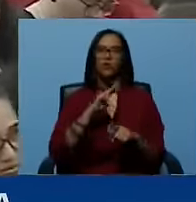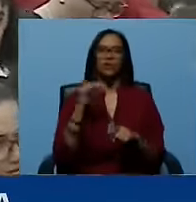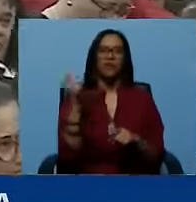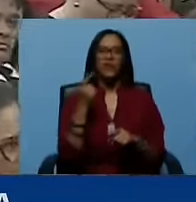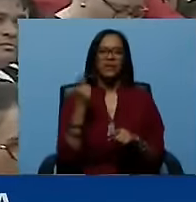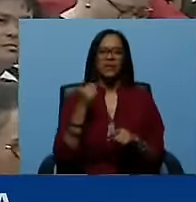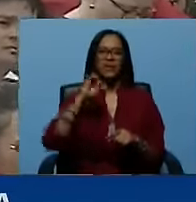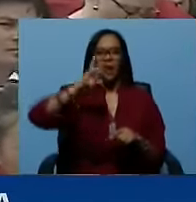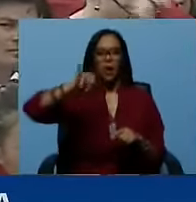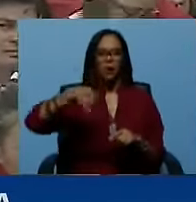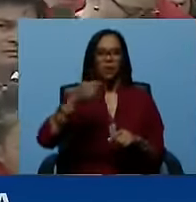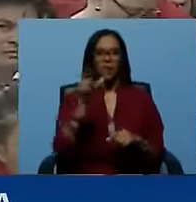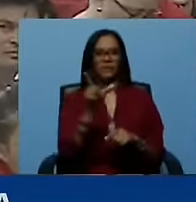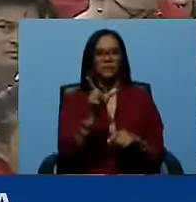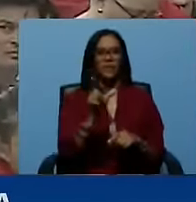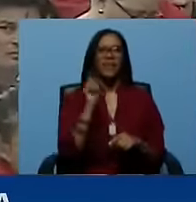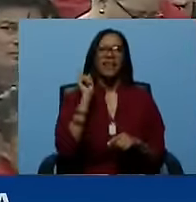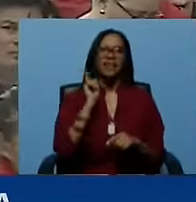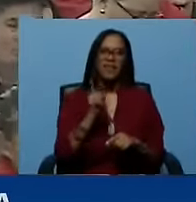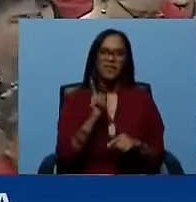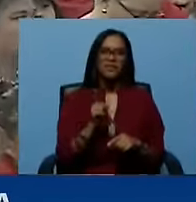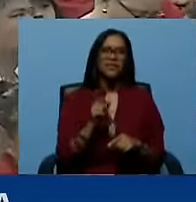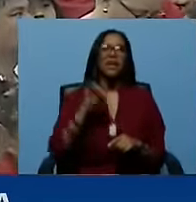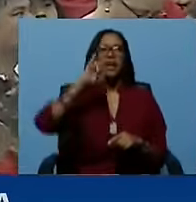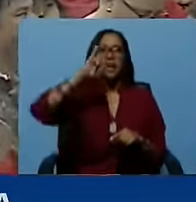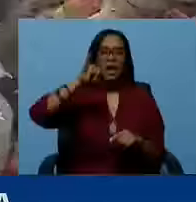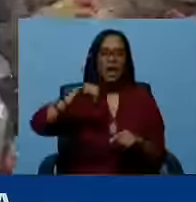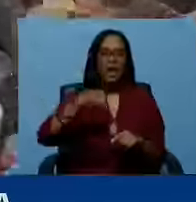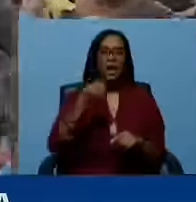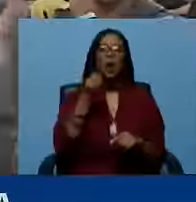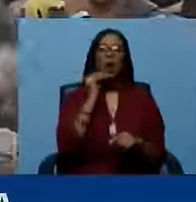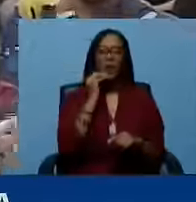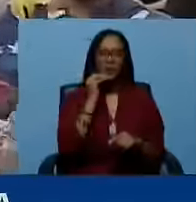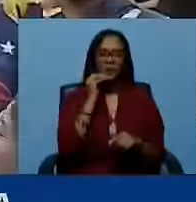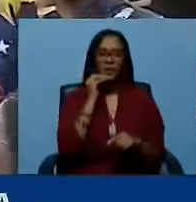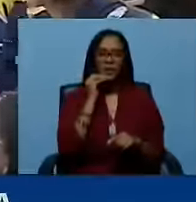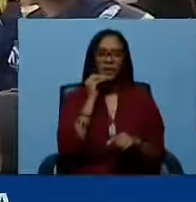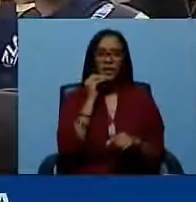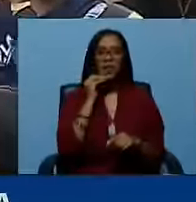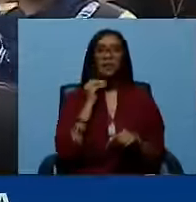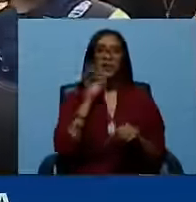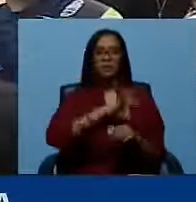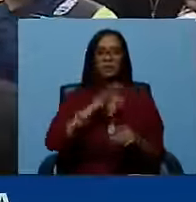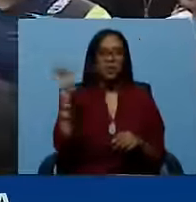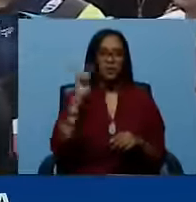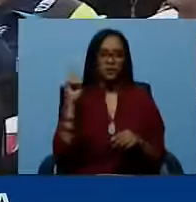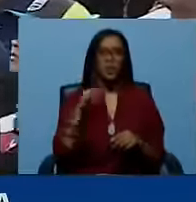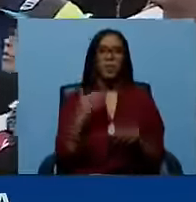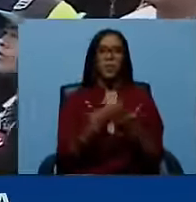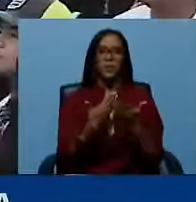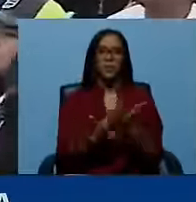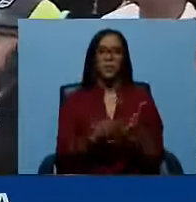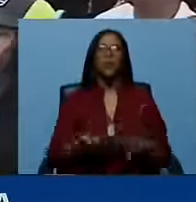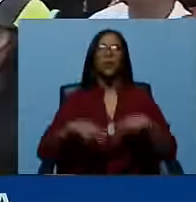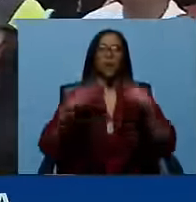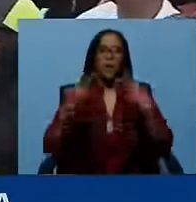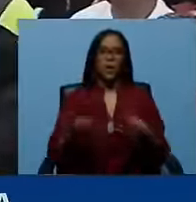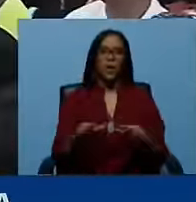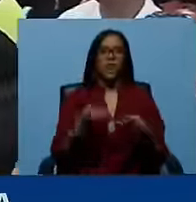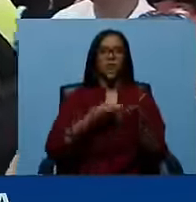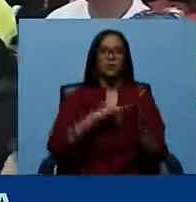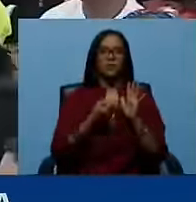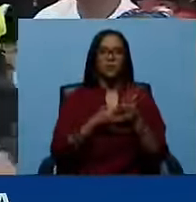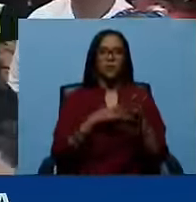juventud del partido, tiene que ser la juventud de la sociedad venezolana. Por eso yo les propongo asumir un nuevo concepto.